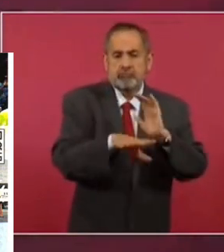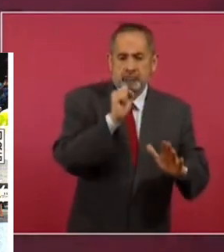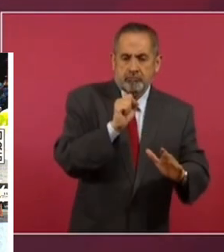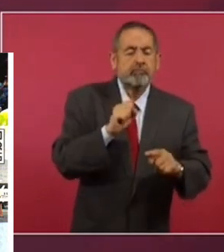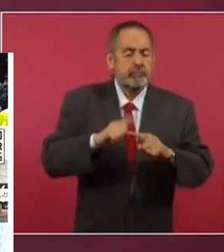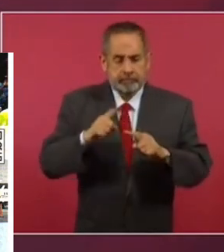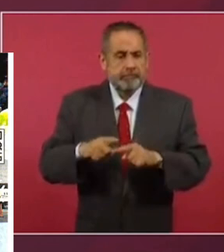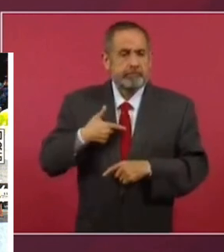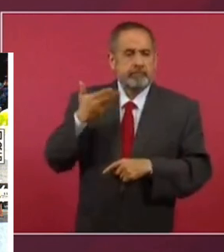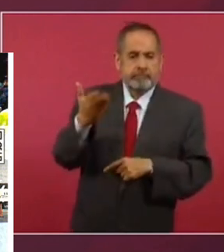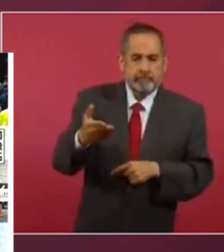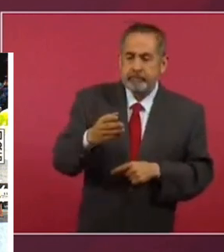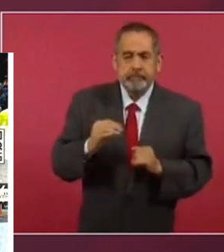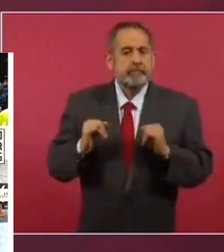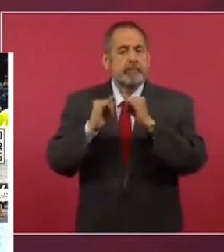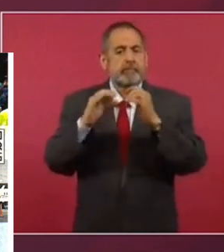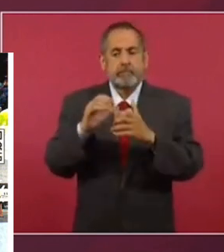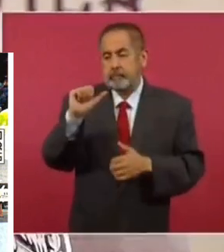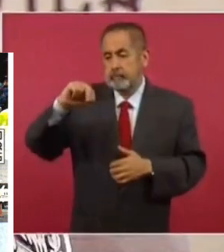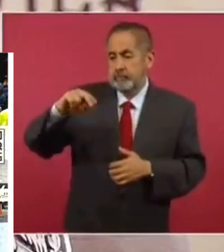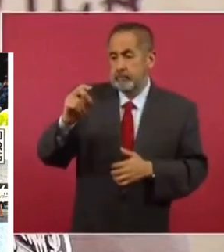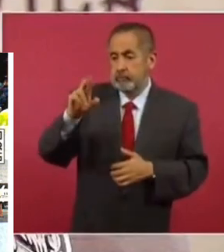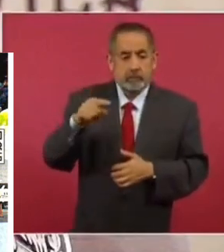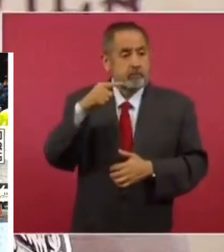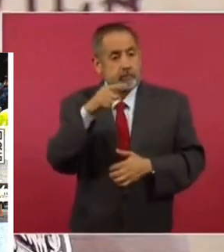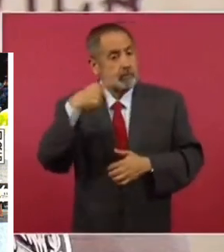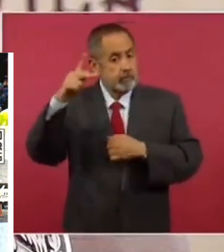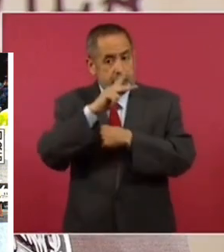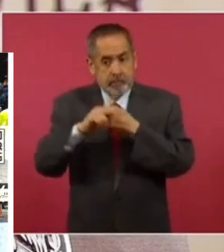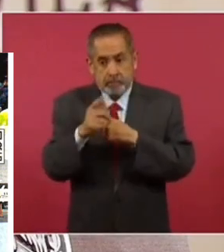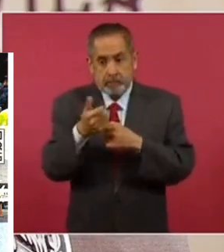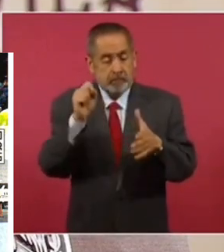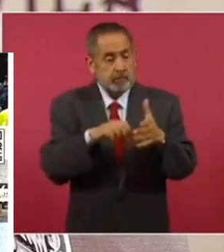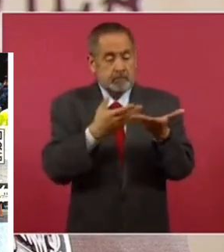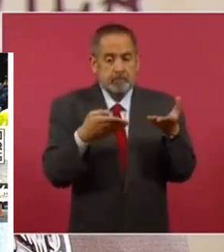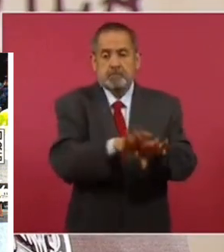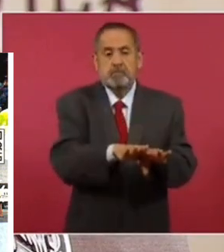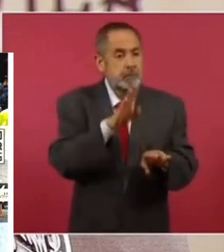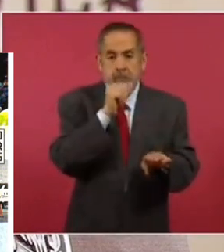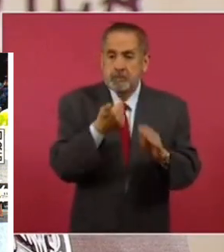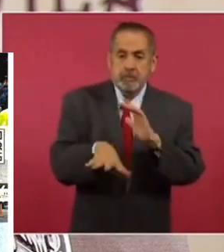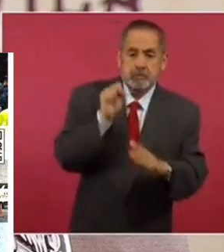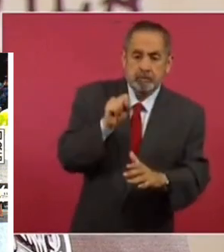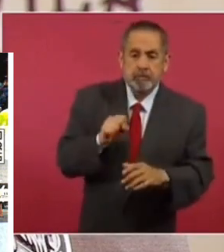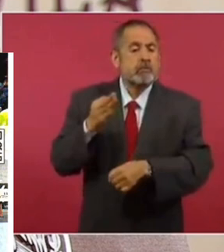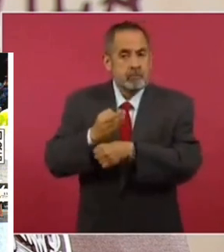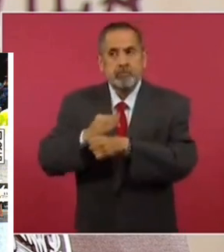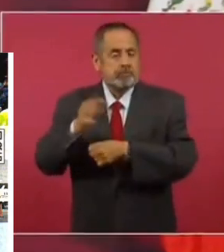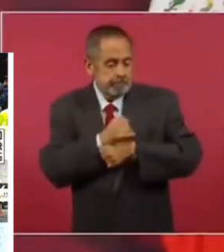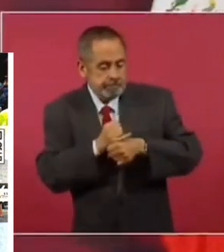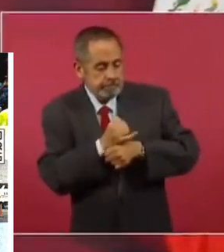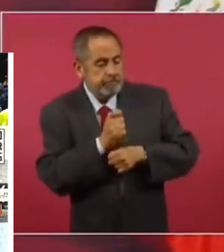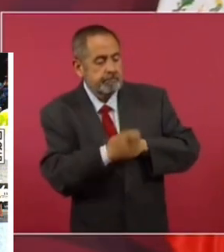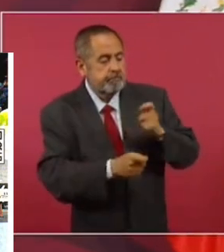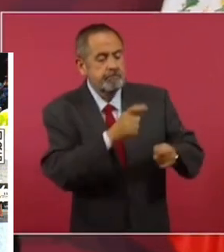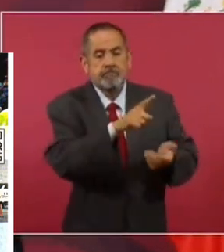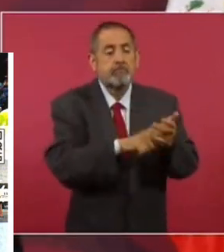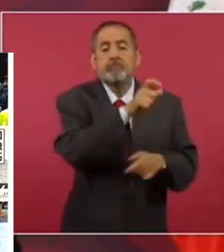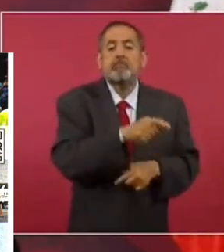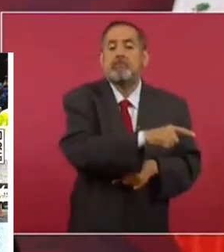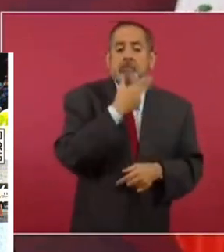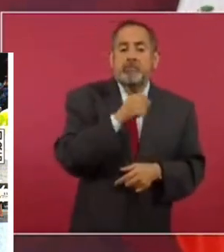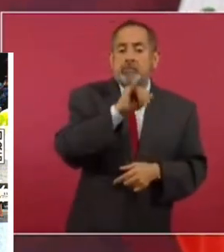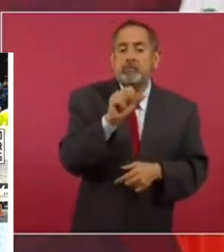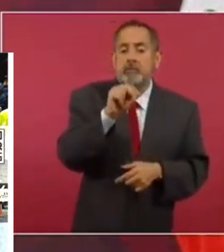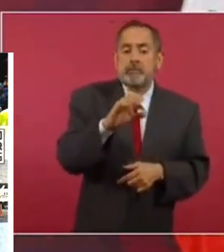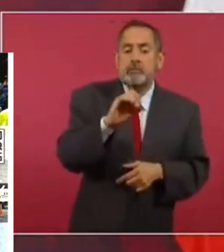lo solicitó la institución financiera de Andorra, están congelados en ese país y desde luego que hay una investigación en ese país en contra del señor Juan